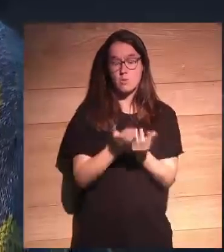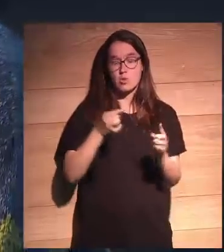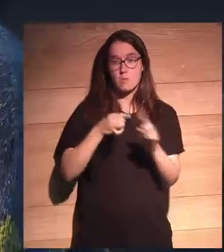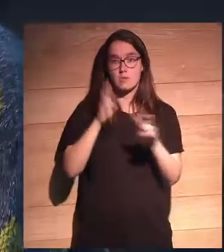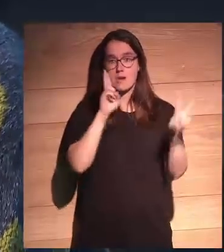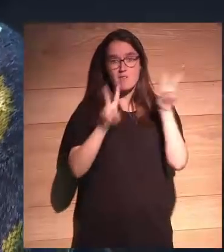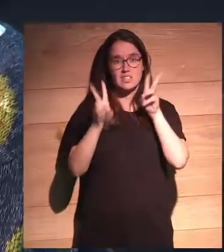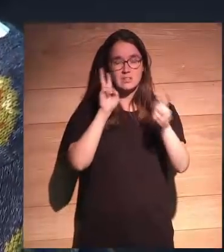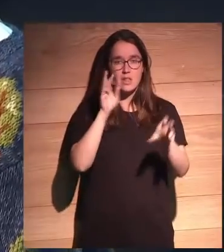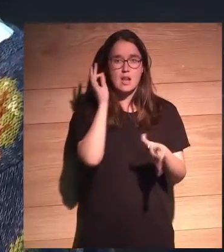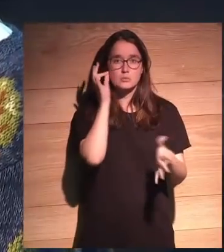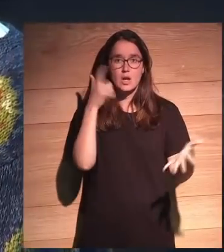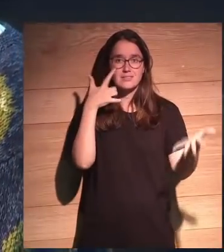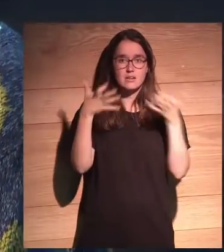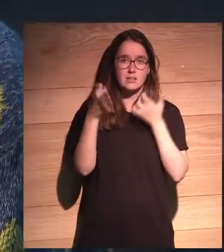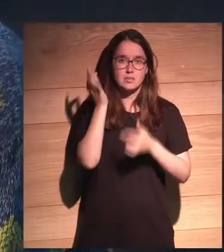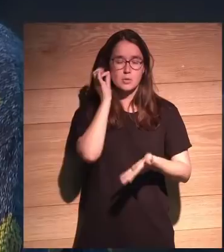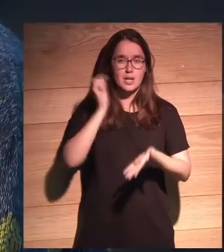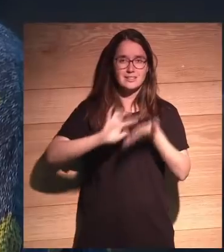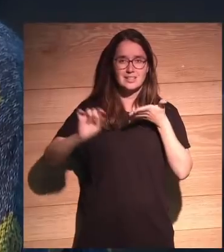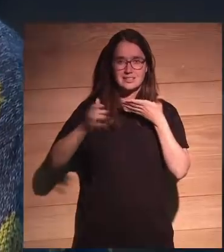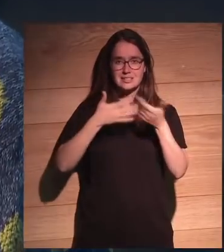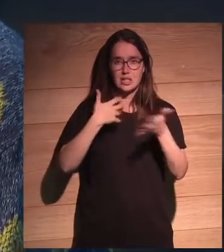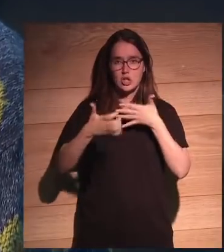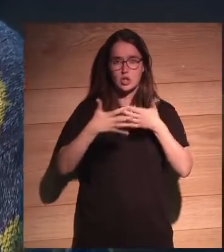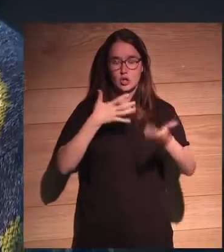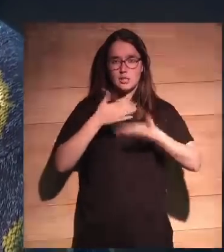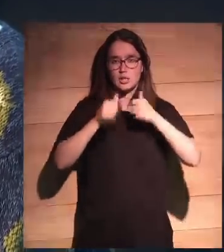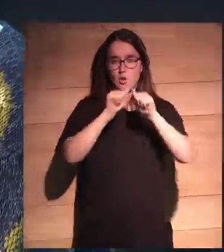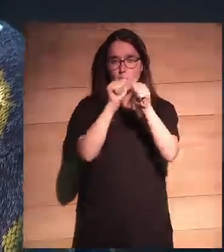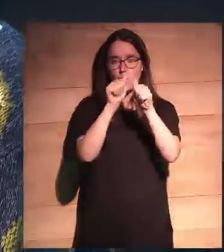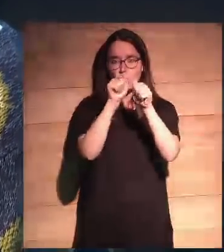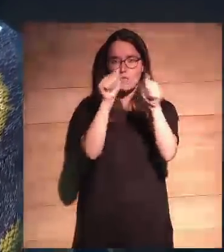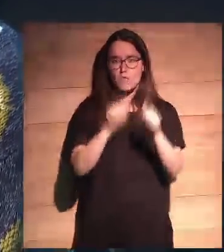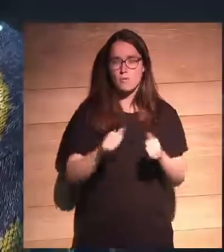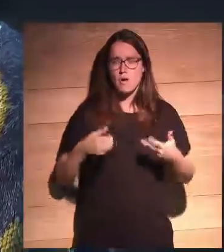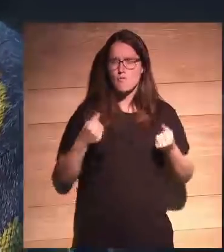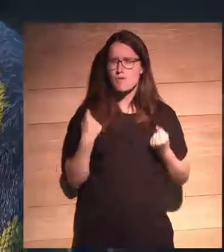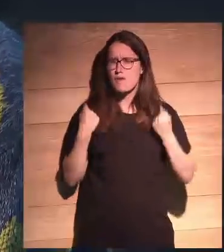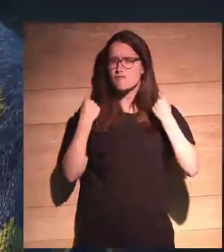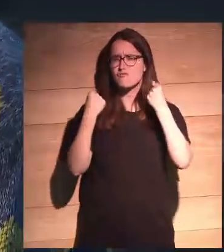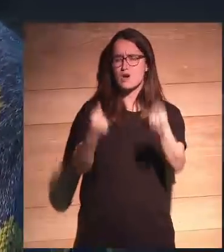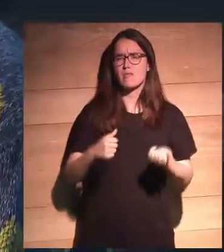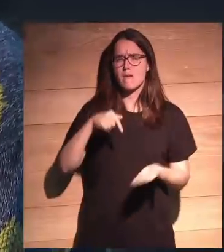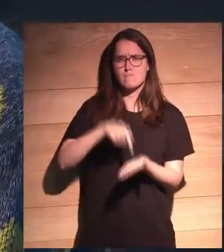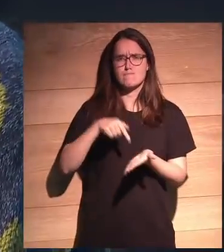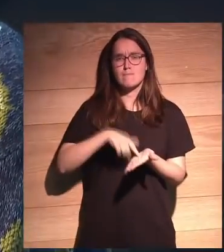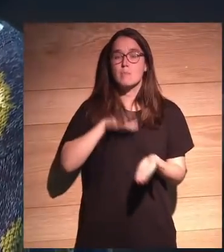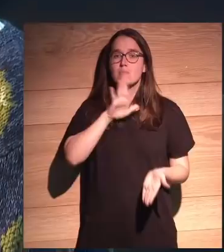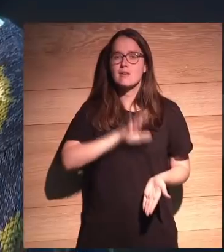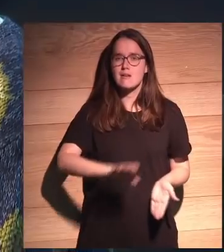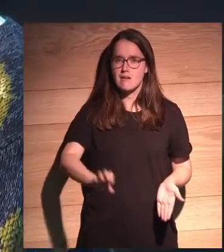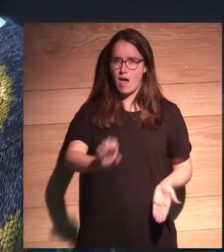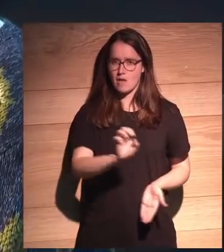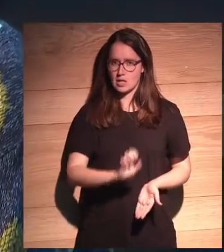mujeres artistas, a las mujeres escritoras, y lo hace con una fuerza y con un tesón que verdaderamente es